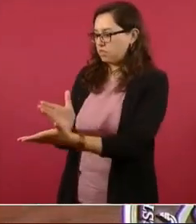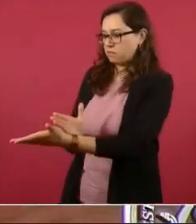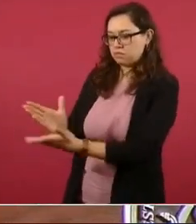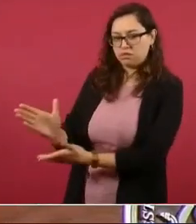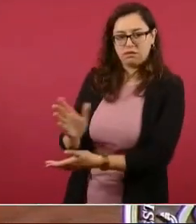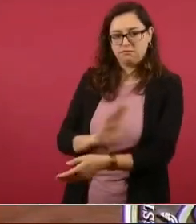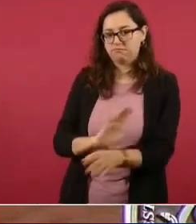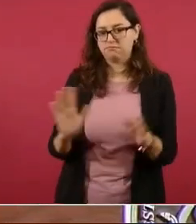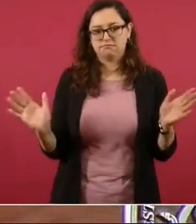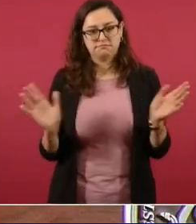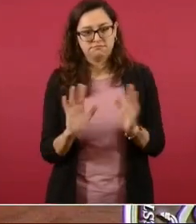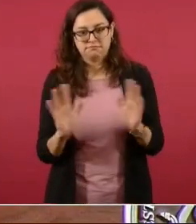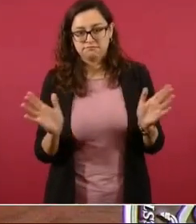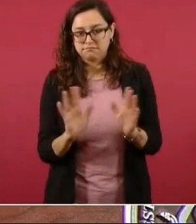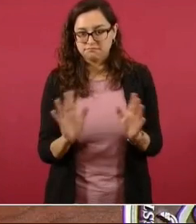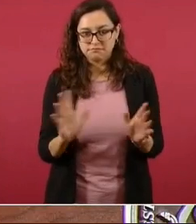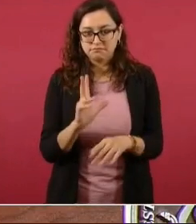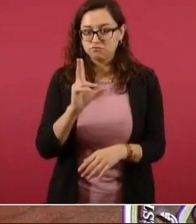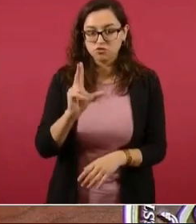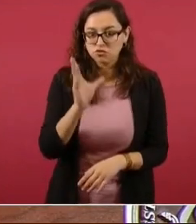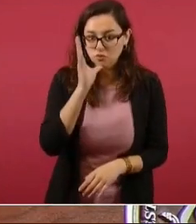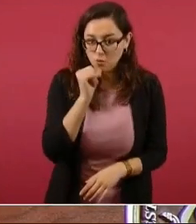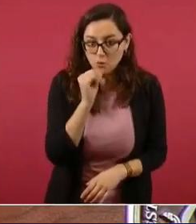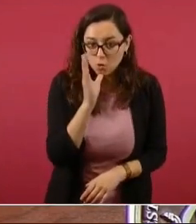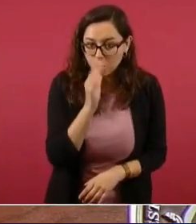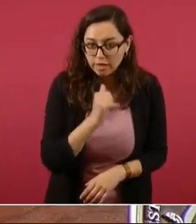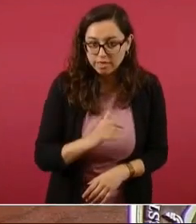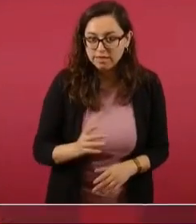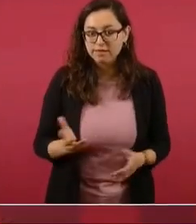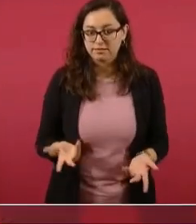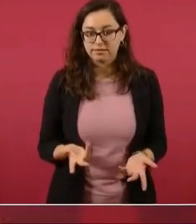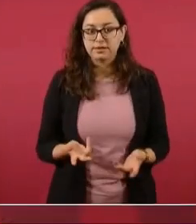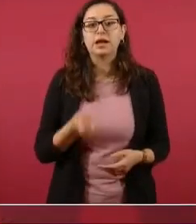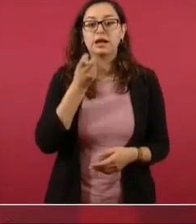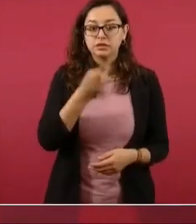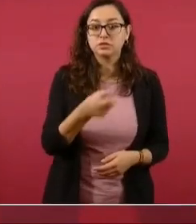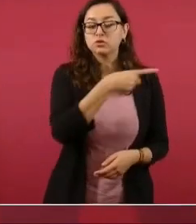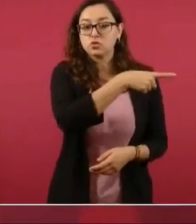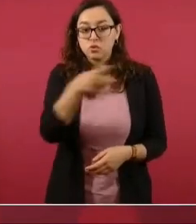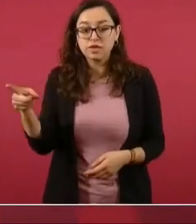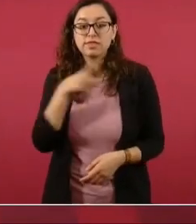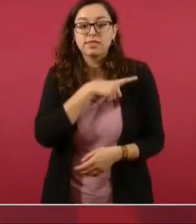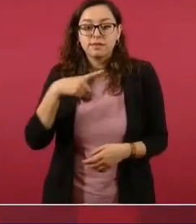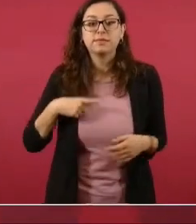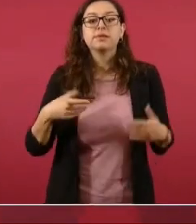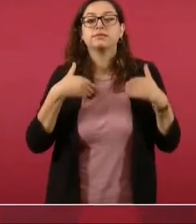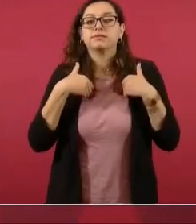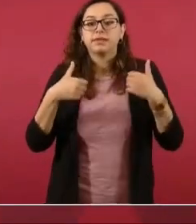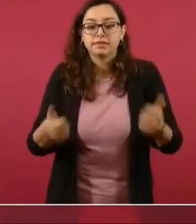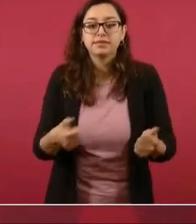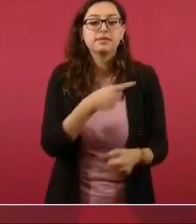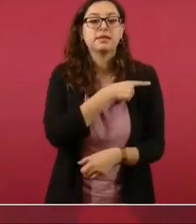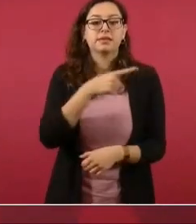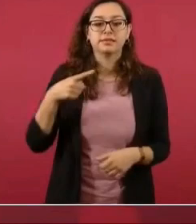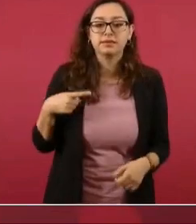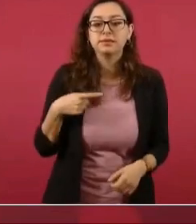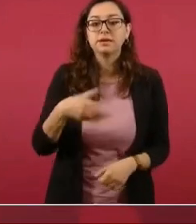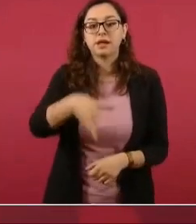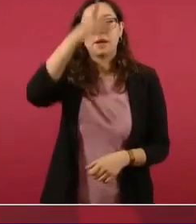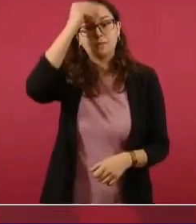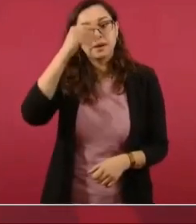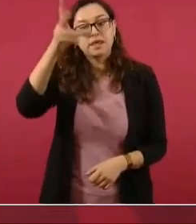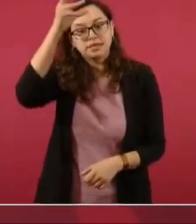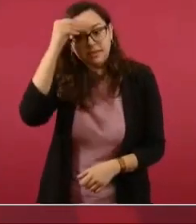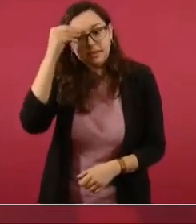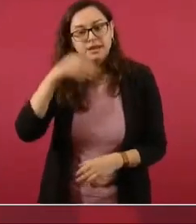esa costumbre, esa tradición, ese hábito. Entonces, todo lo que hagamos en ese sentido, porque